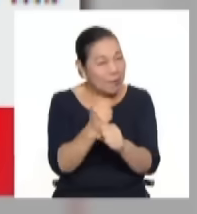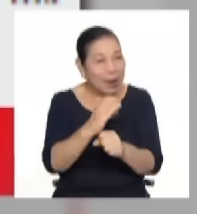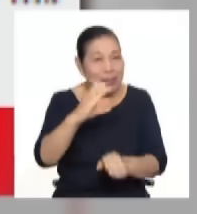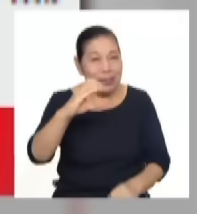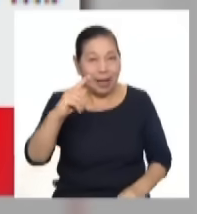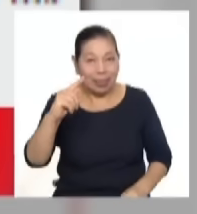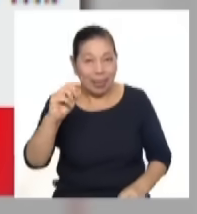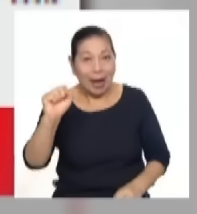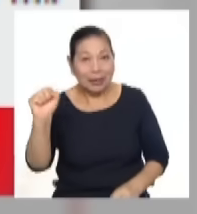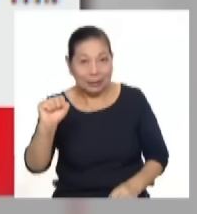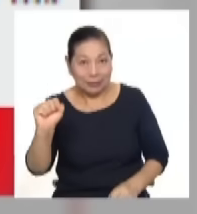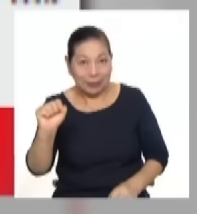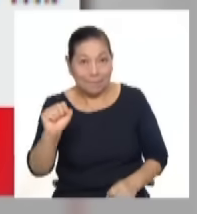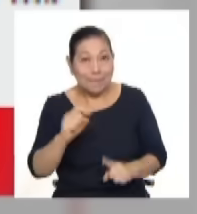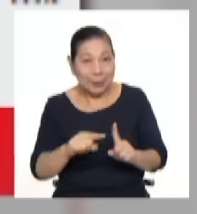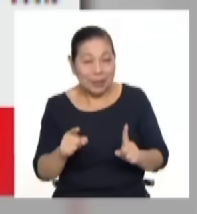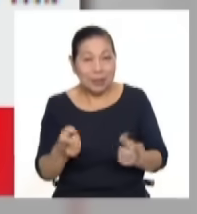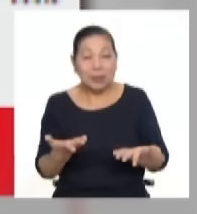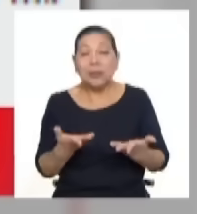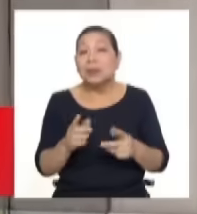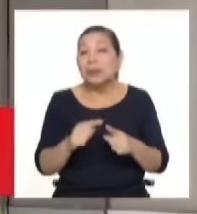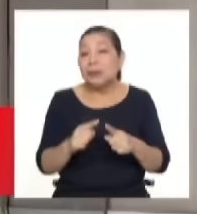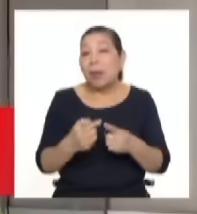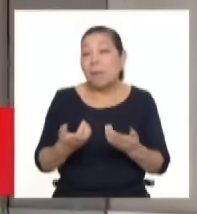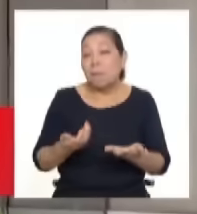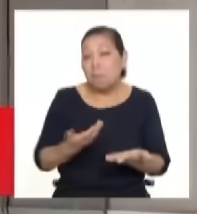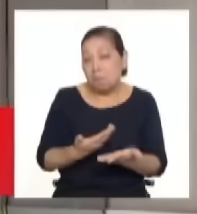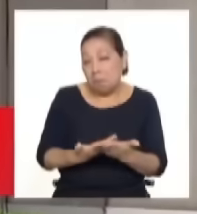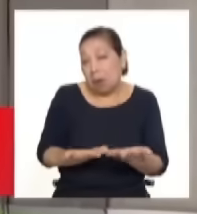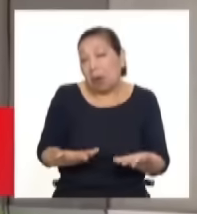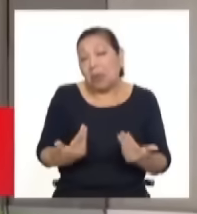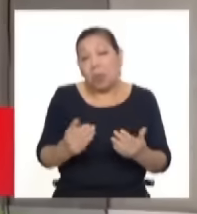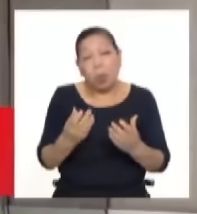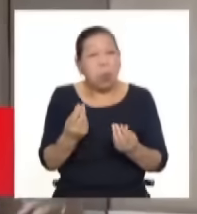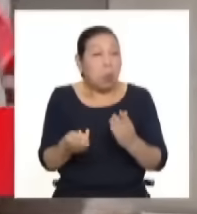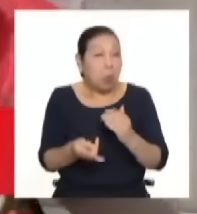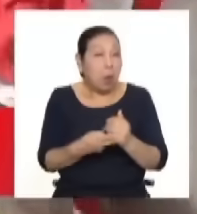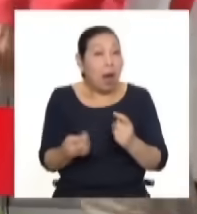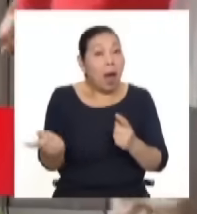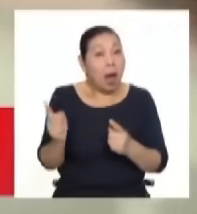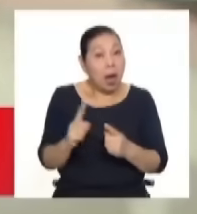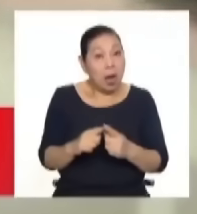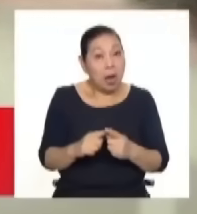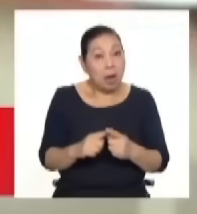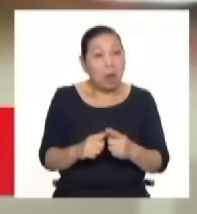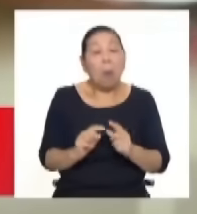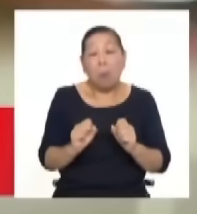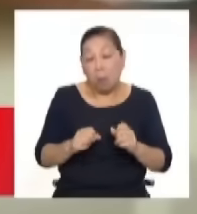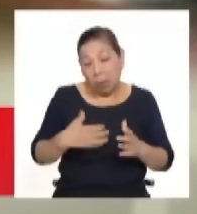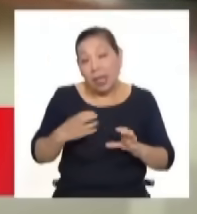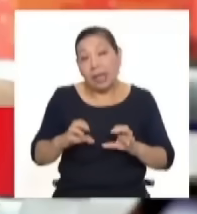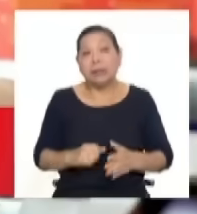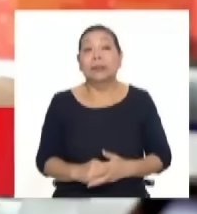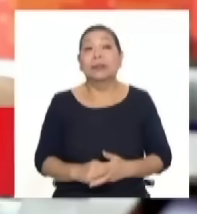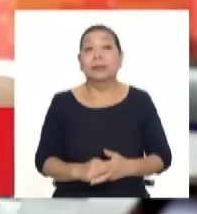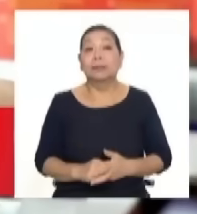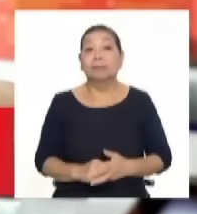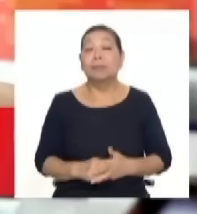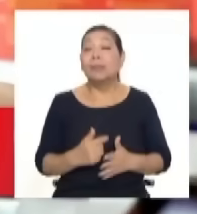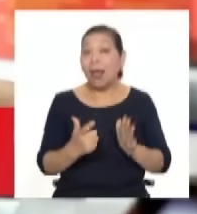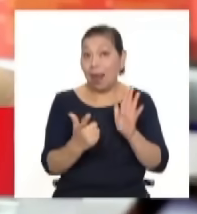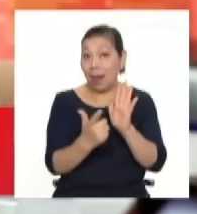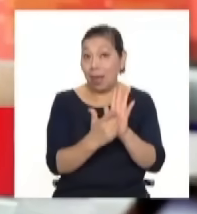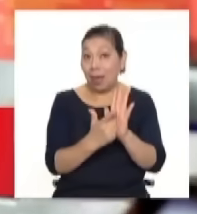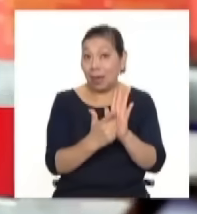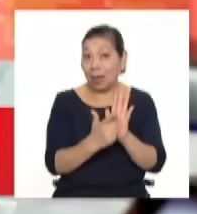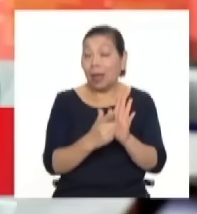CTS efectuados en las entidades financieras y que tengan acumulados a la fecha de disposición. Según el dispositivo legal,